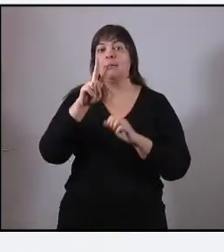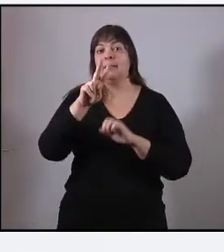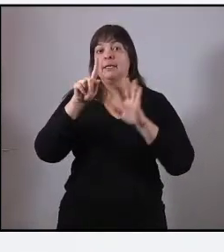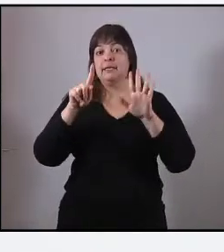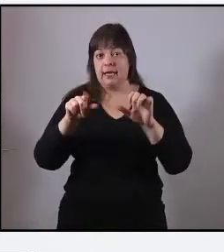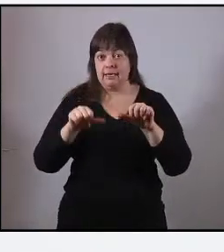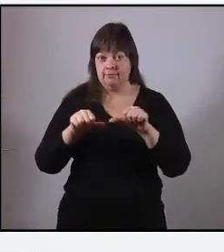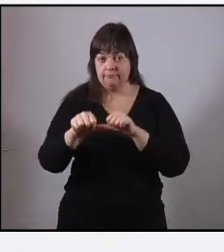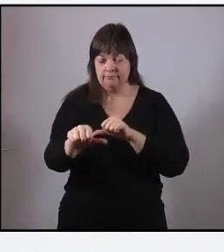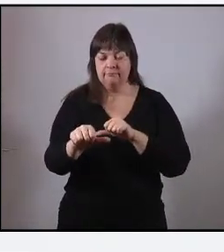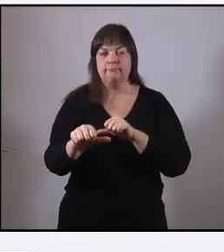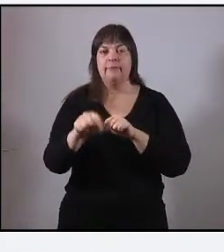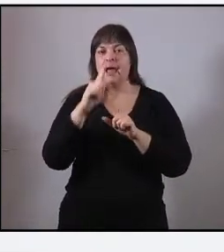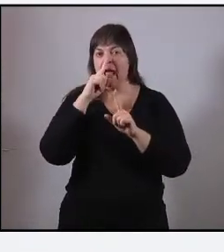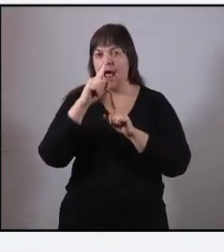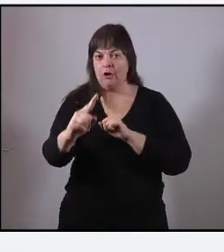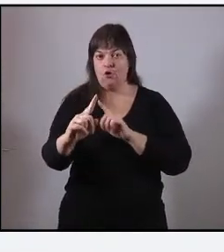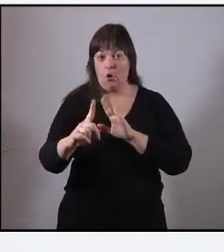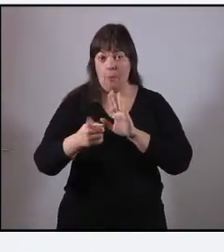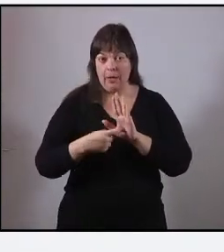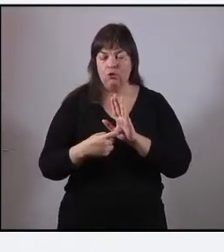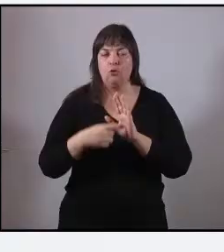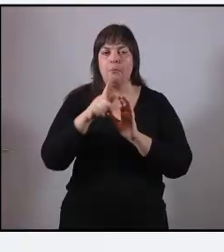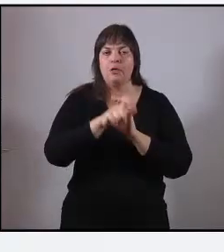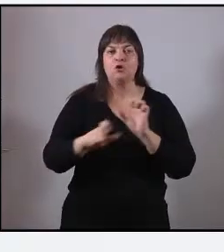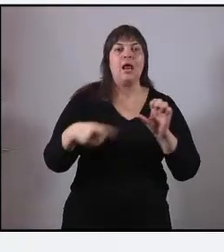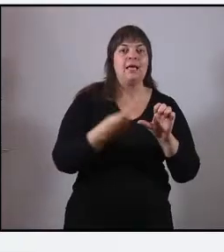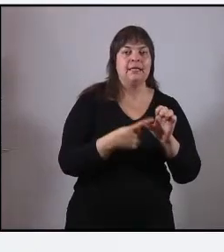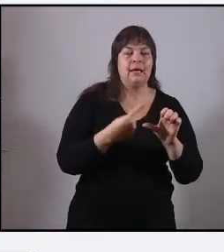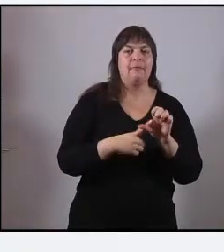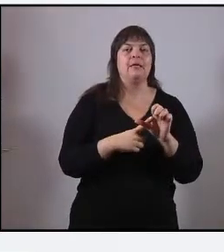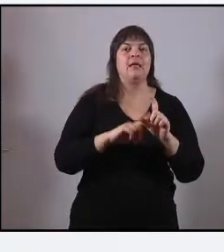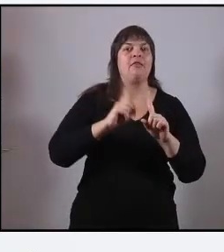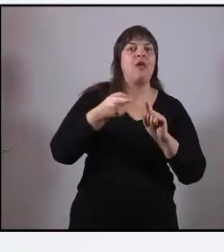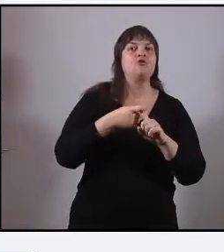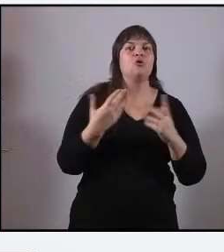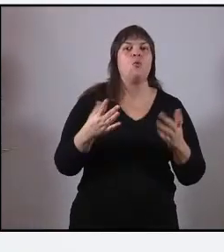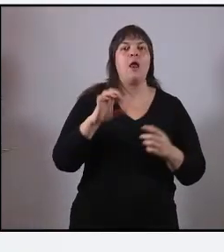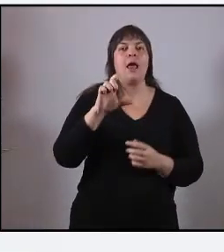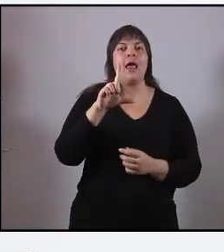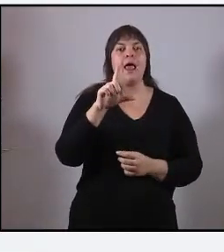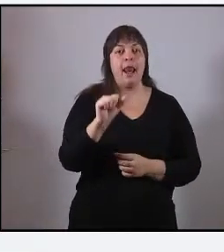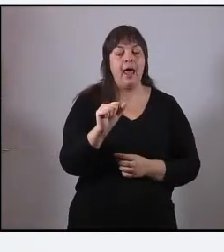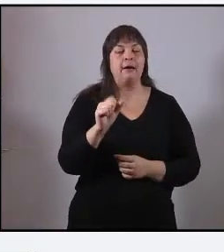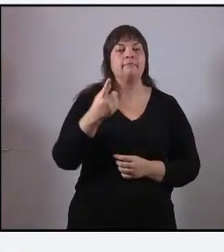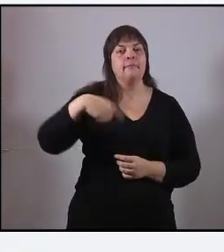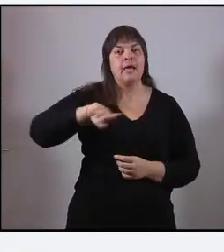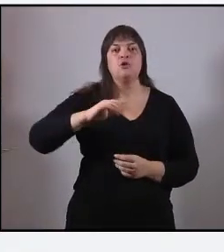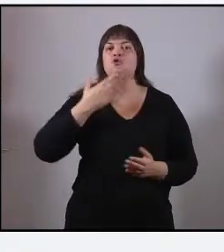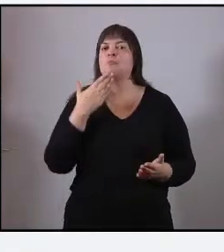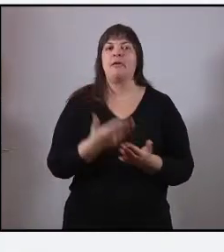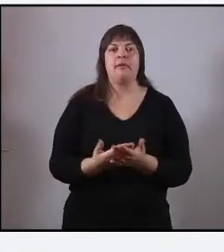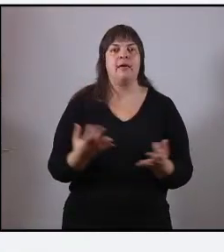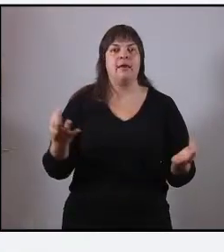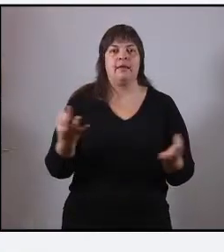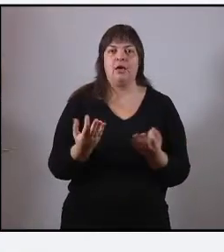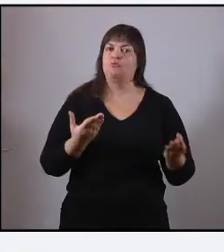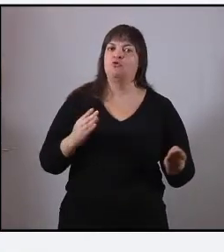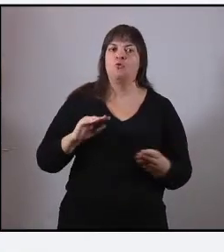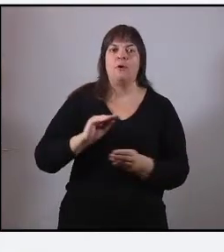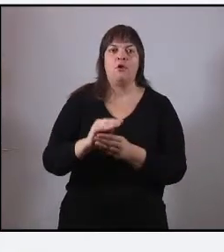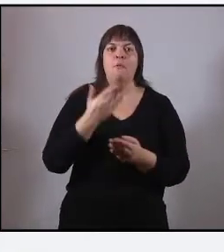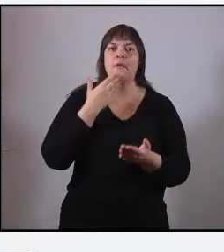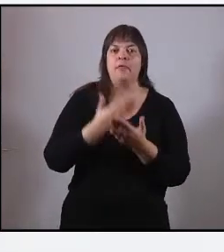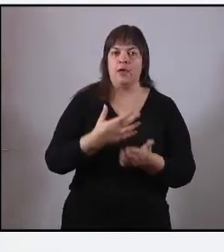y durante todo el año, los extremeños diagnosticados de ELA van a poder solicitar una ayuda de